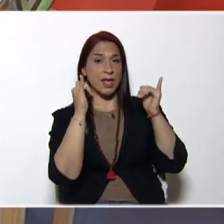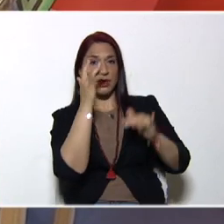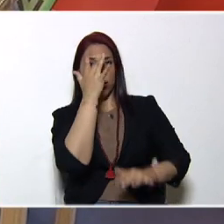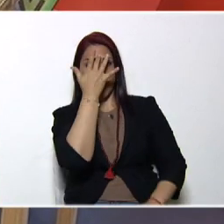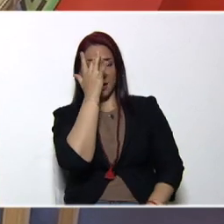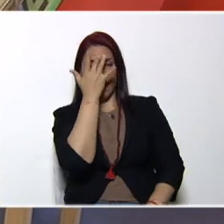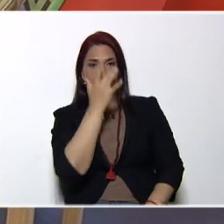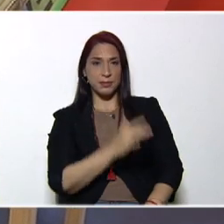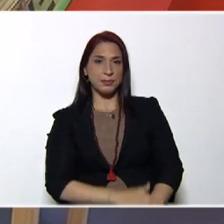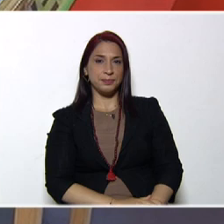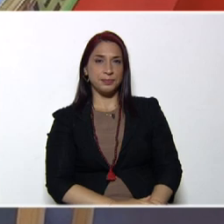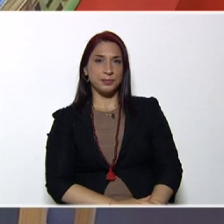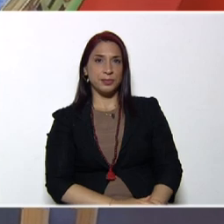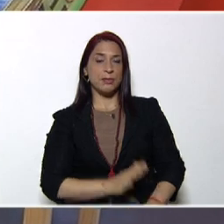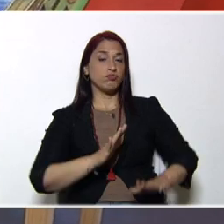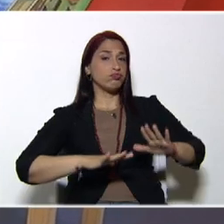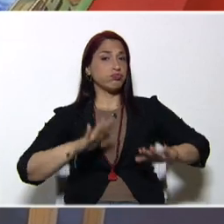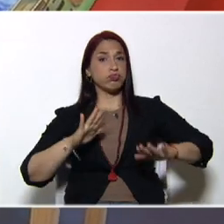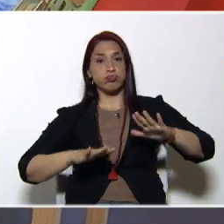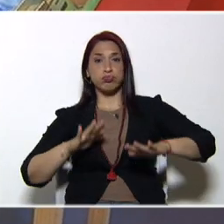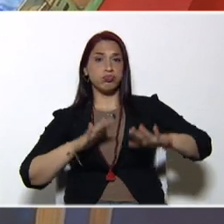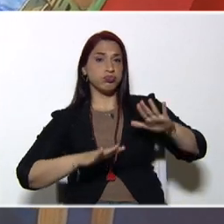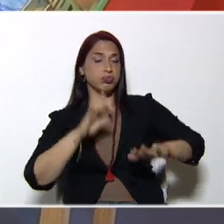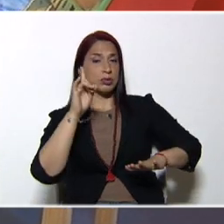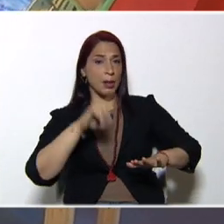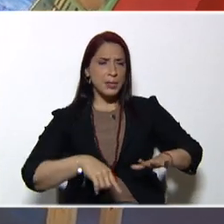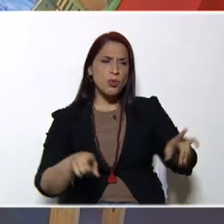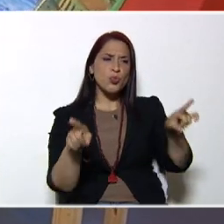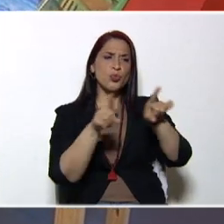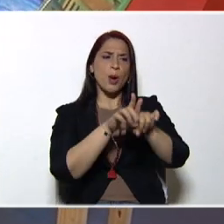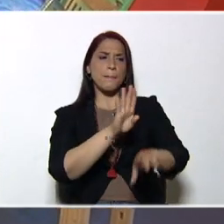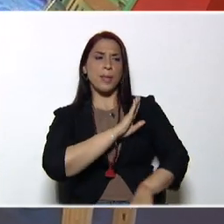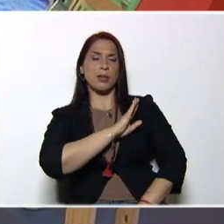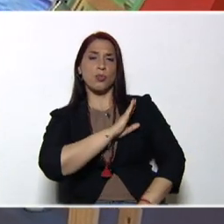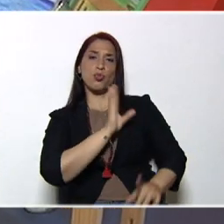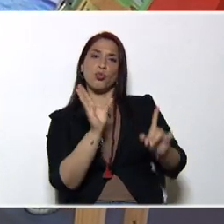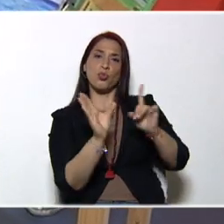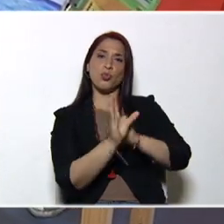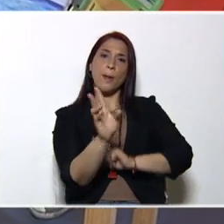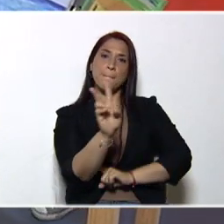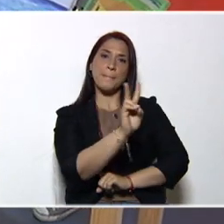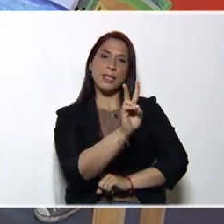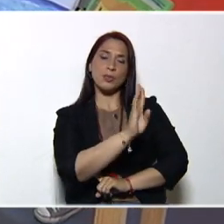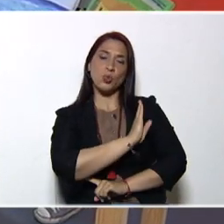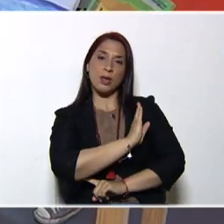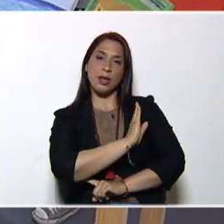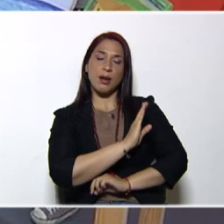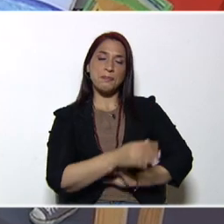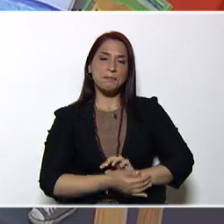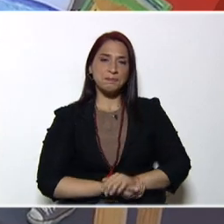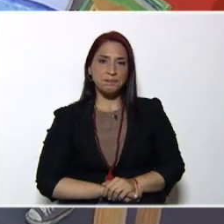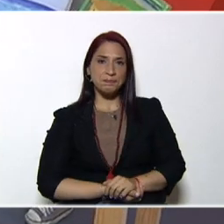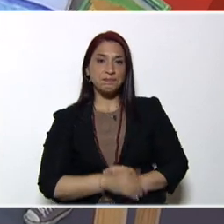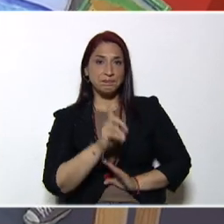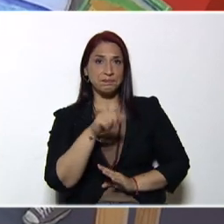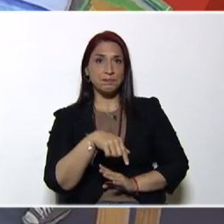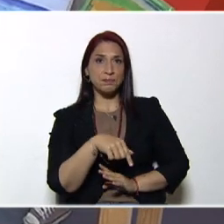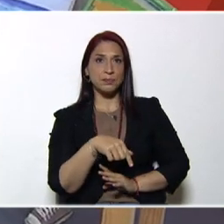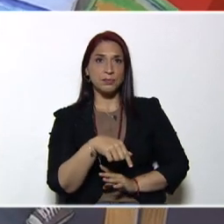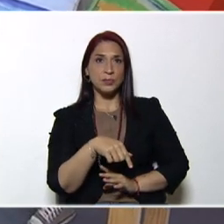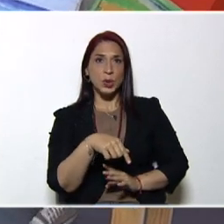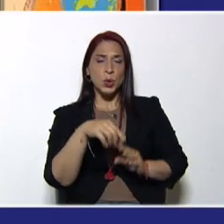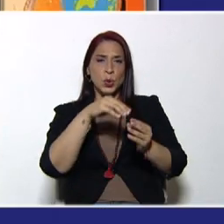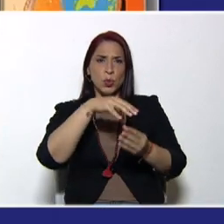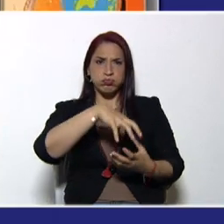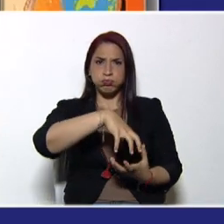carnaval del Callao también son patrimonio cultural e inmaterial de Venezuela. Hay una estatua de ellas